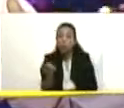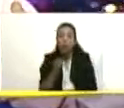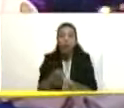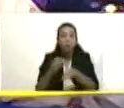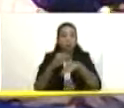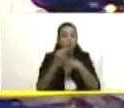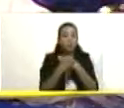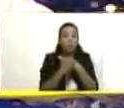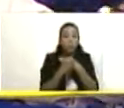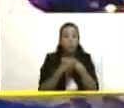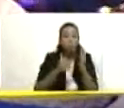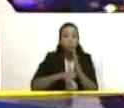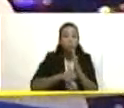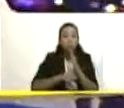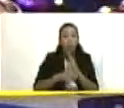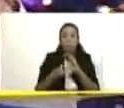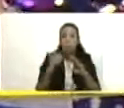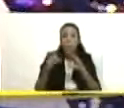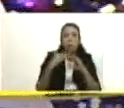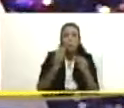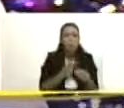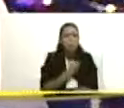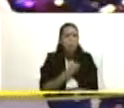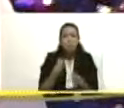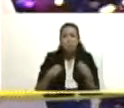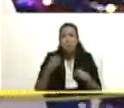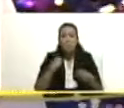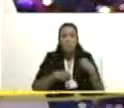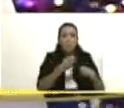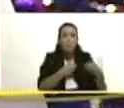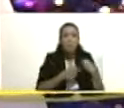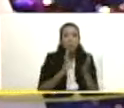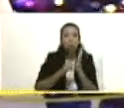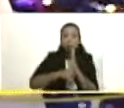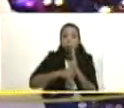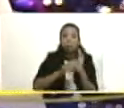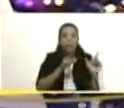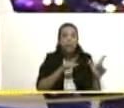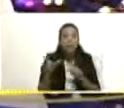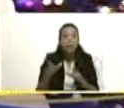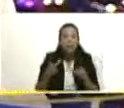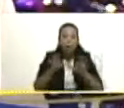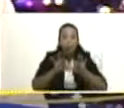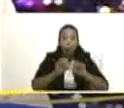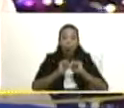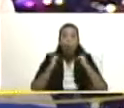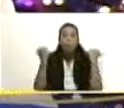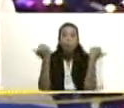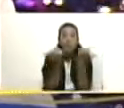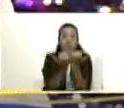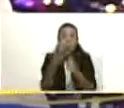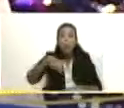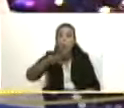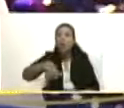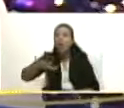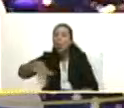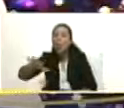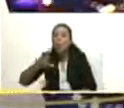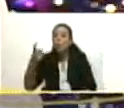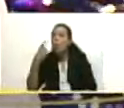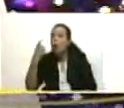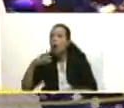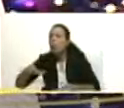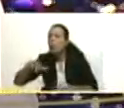solicitudes de cedulación por montones, impresionante. Y se va a montar la oficina, ya se está buscando el local, todo, la